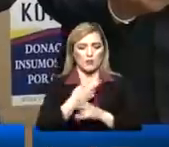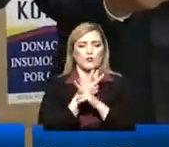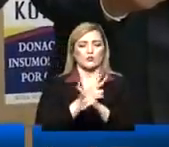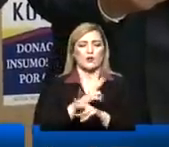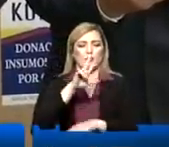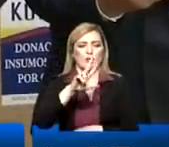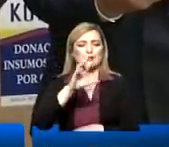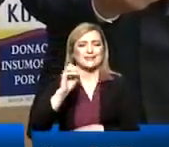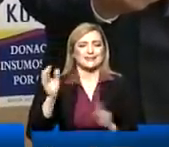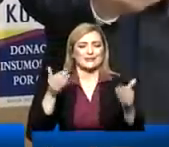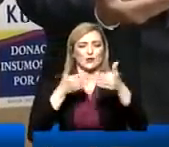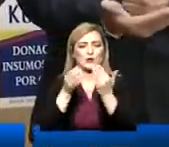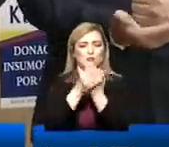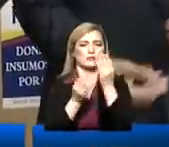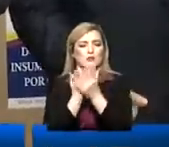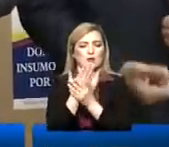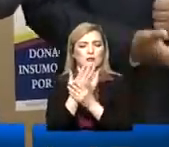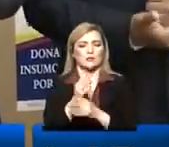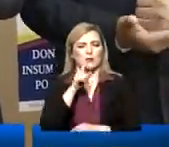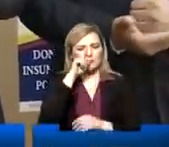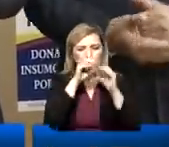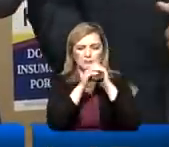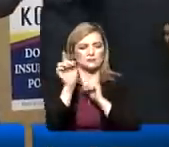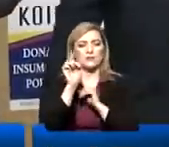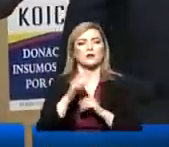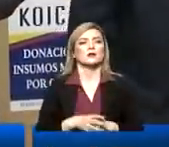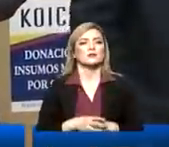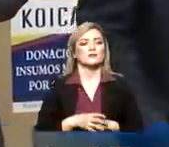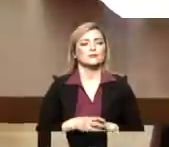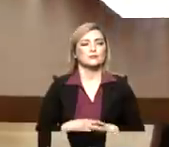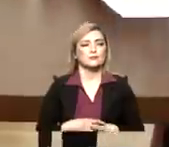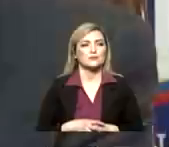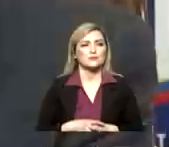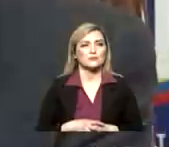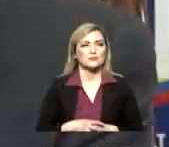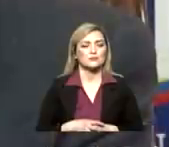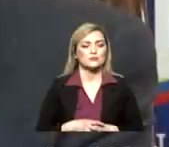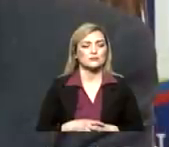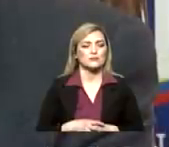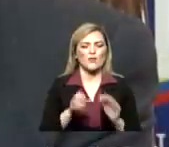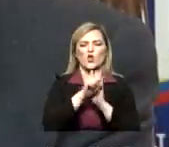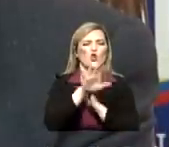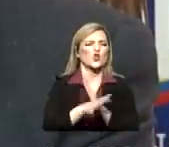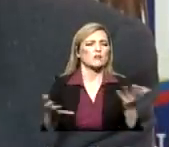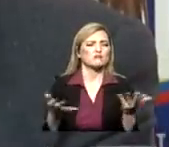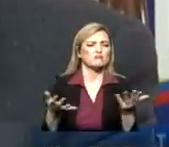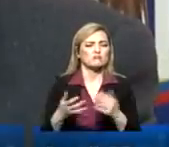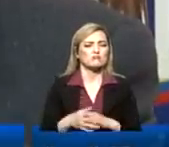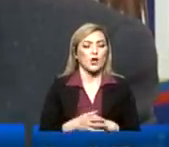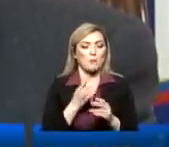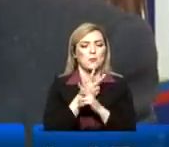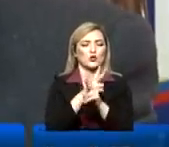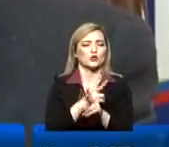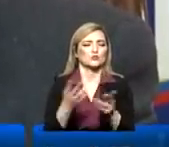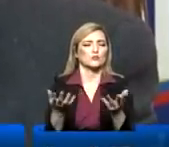y 300 cajas de guantes de vinilo de 100 pares cada una. Esta donación de insumos médicos de